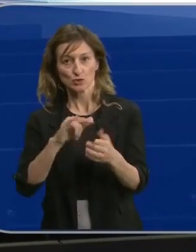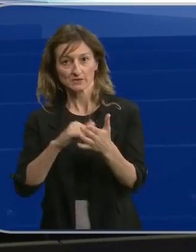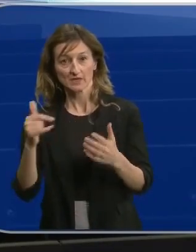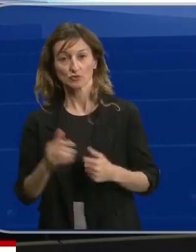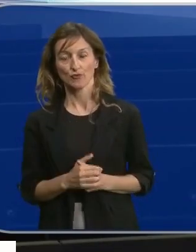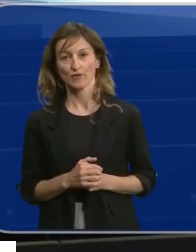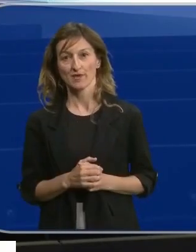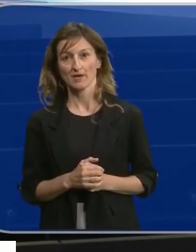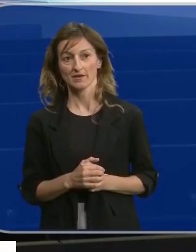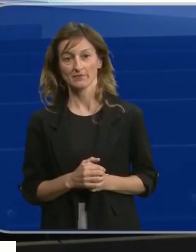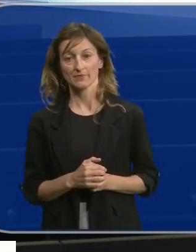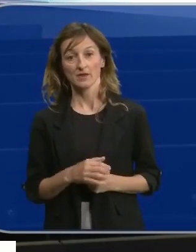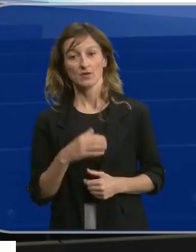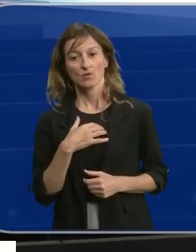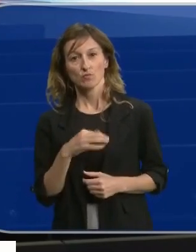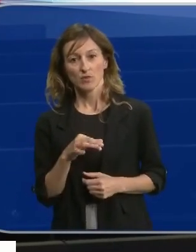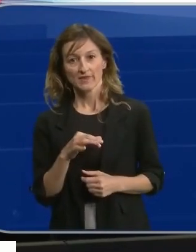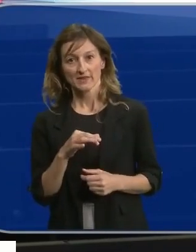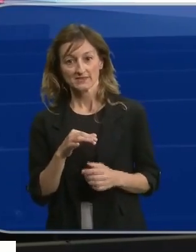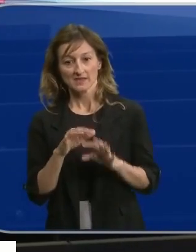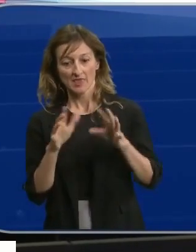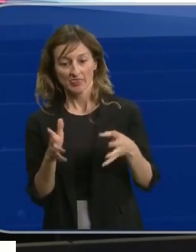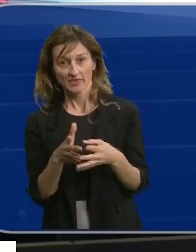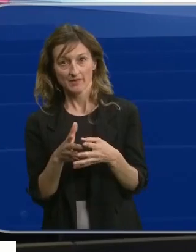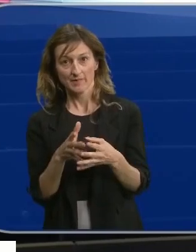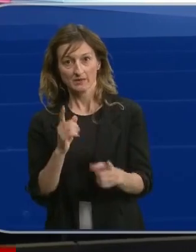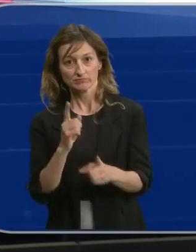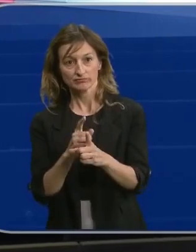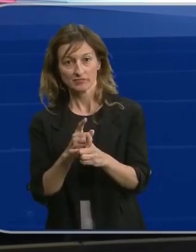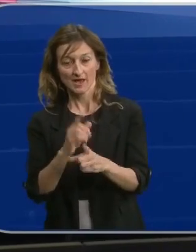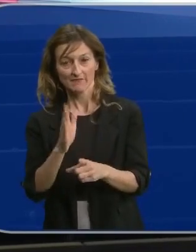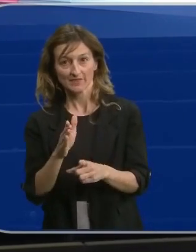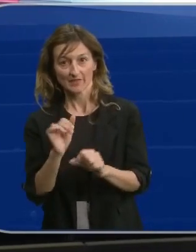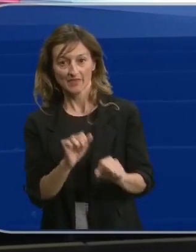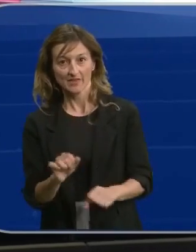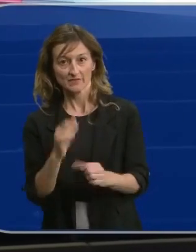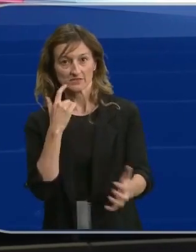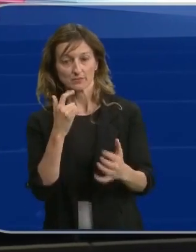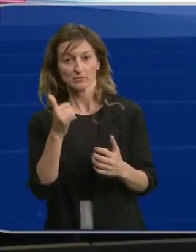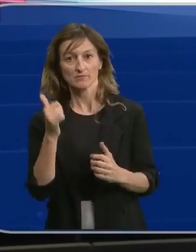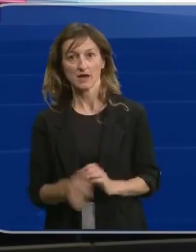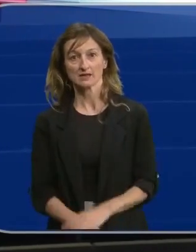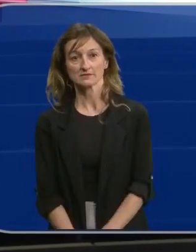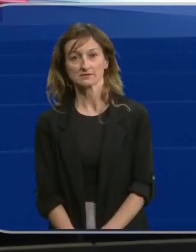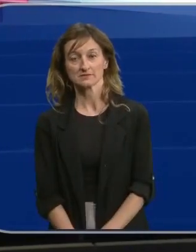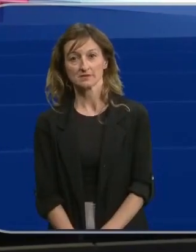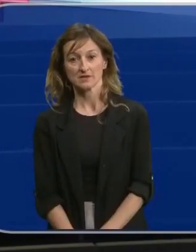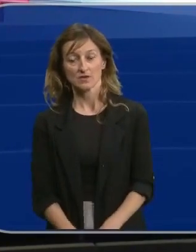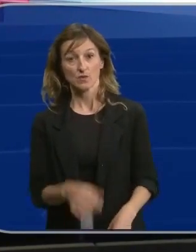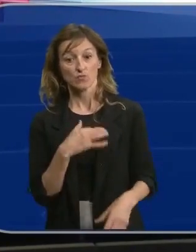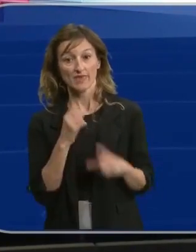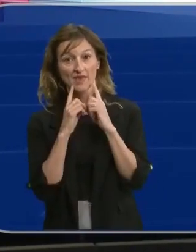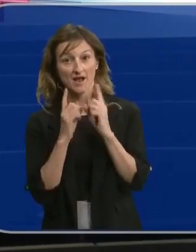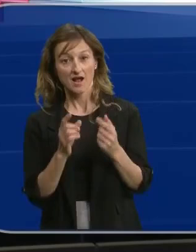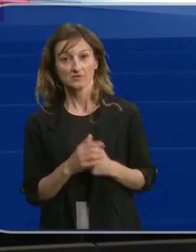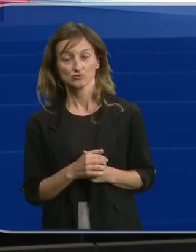tecnología y por lo tanto eh la posibilidad de que un ciberataque acabe teniendo un impacto en la defensa es cada vez más notable y y este es un un posible